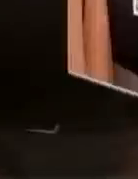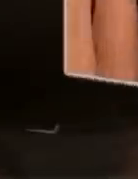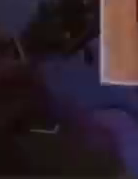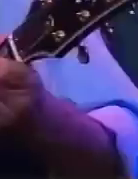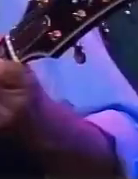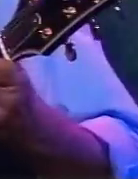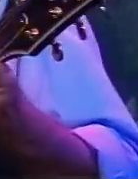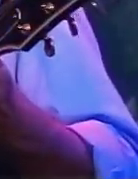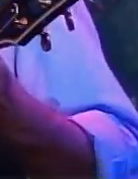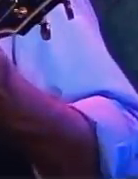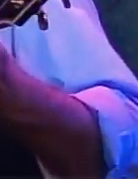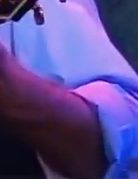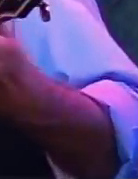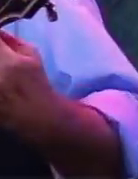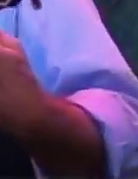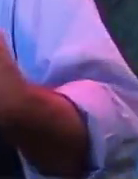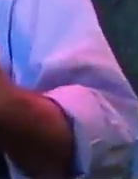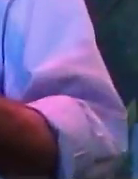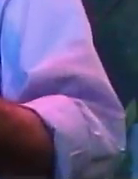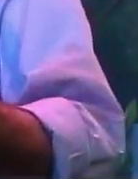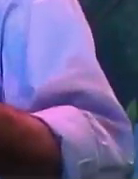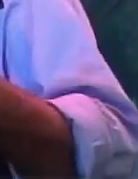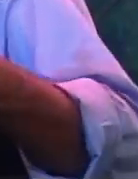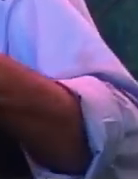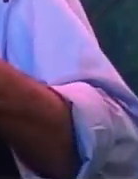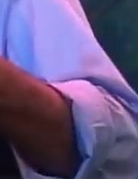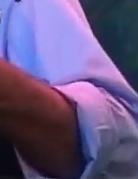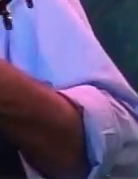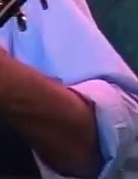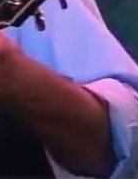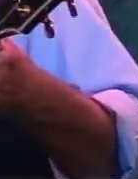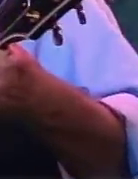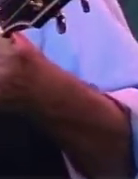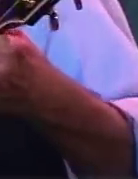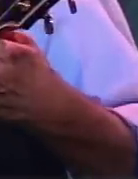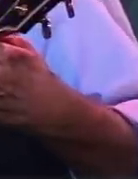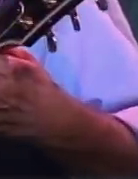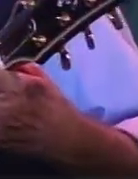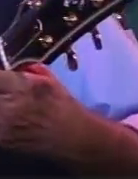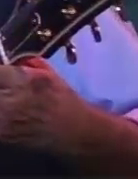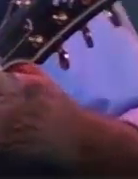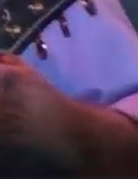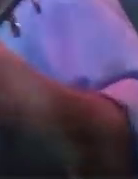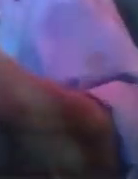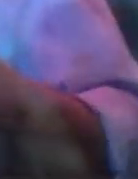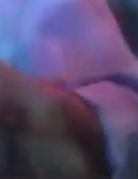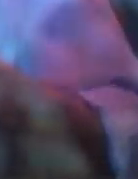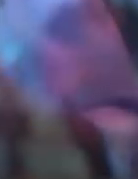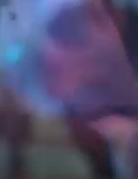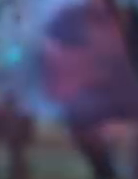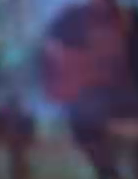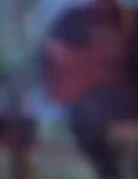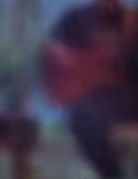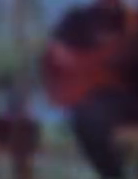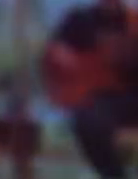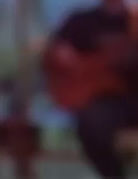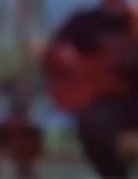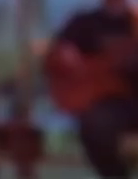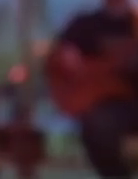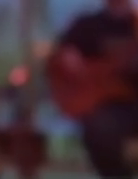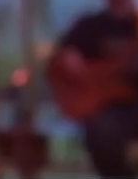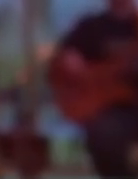miseria, de un carro a la acera, sin mirar atrás. Y sé que no